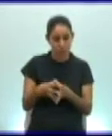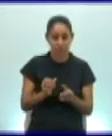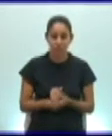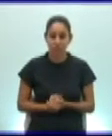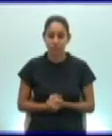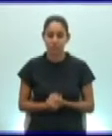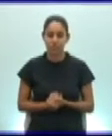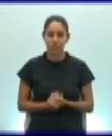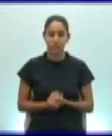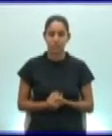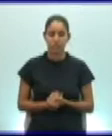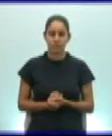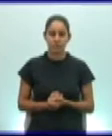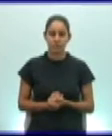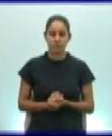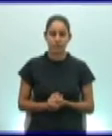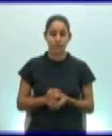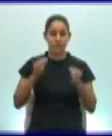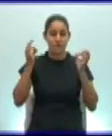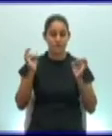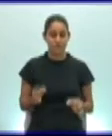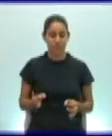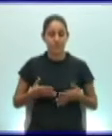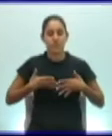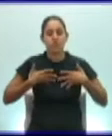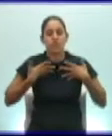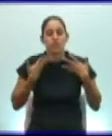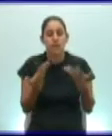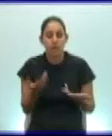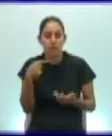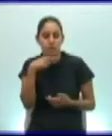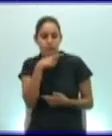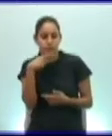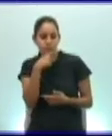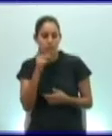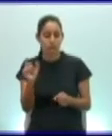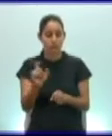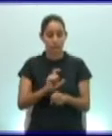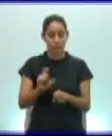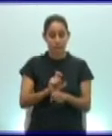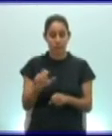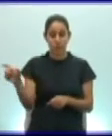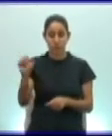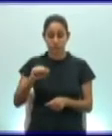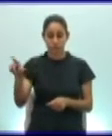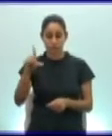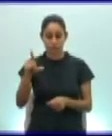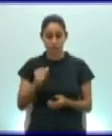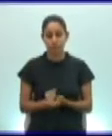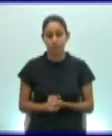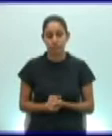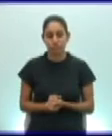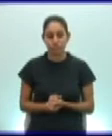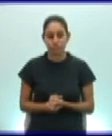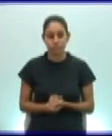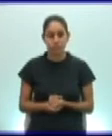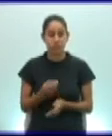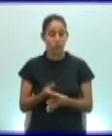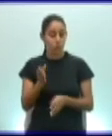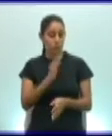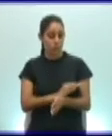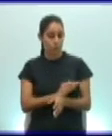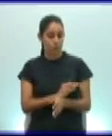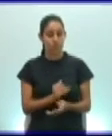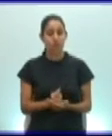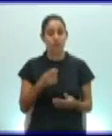dirigentes? La firme solidaridad de la URI y del campo socialista. Ahorita lo mencionábamos y en cada uno de estos momentos de